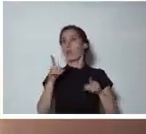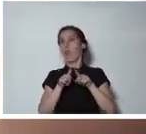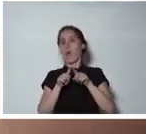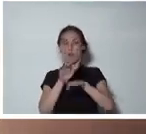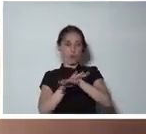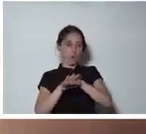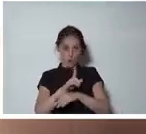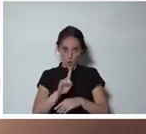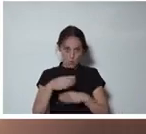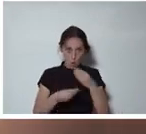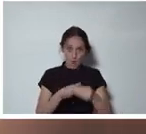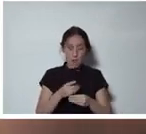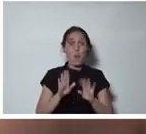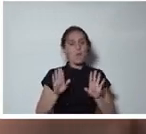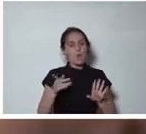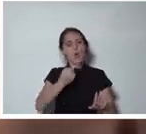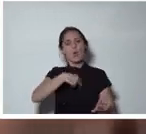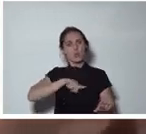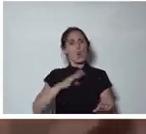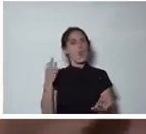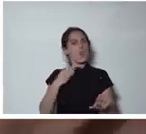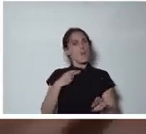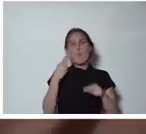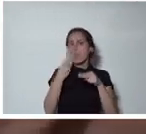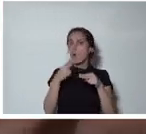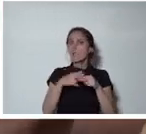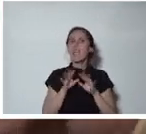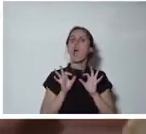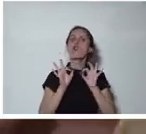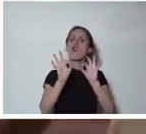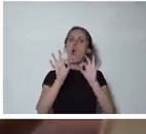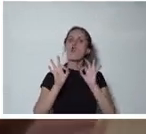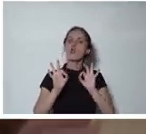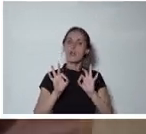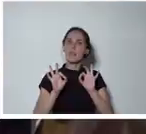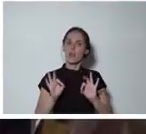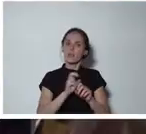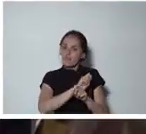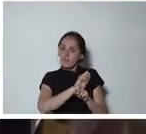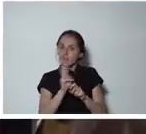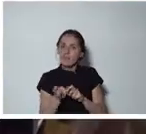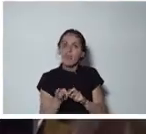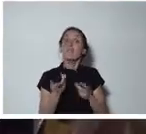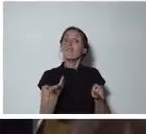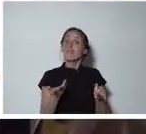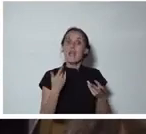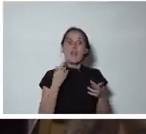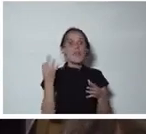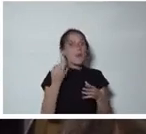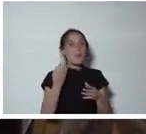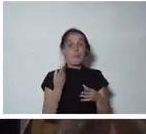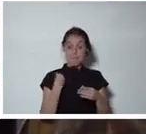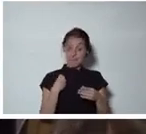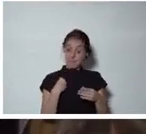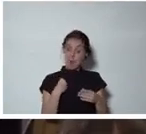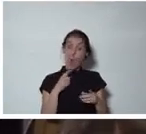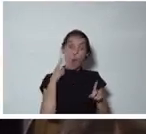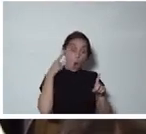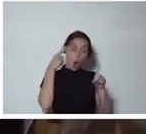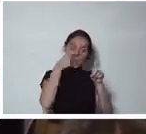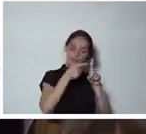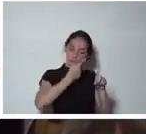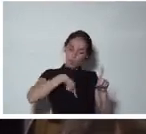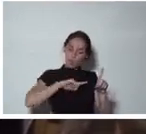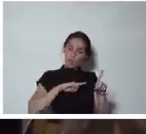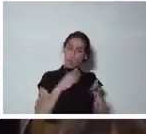y nos dan fuerza tenemos que avanzar en políticas concretas útiles en políticas que doten de contenido aquellos objetivos que